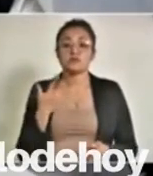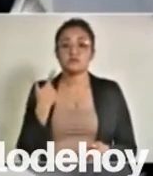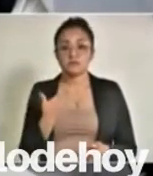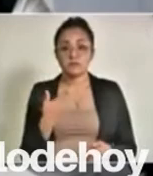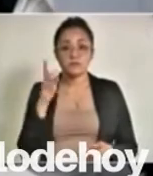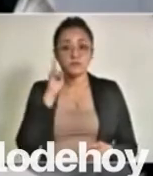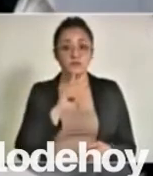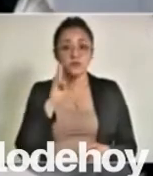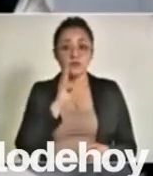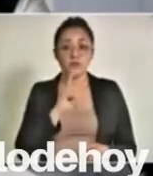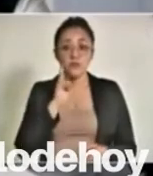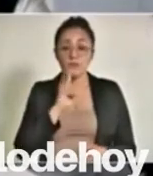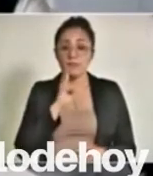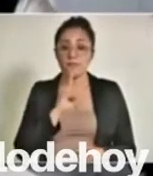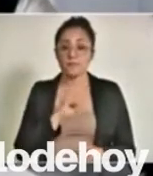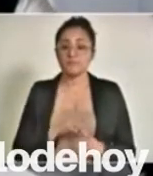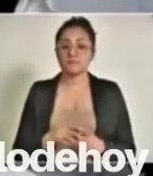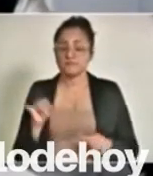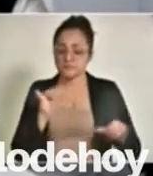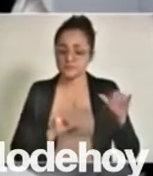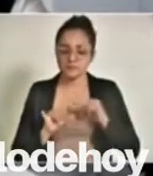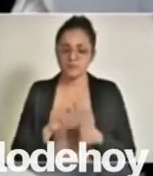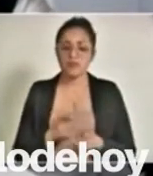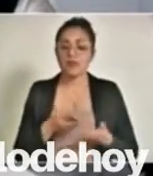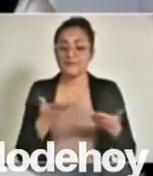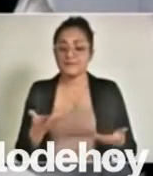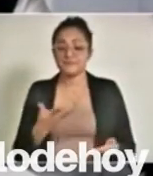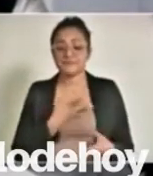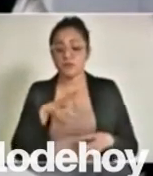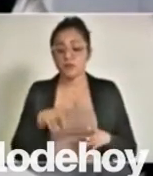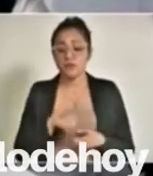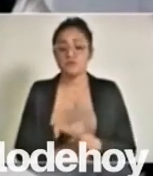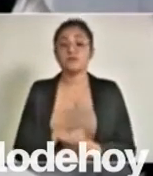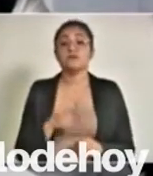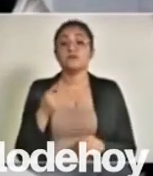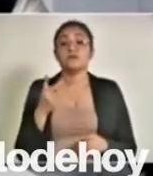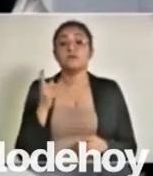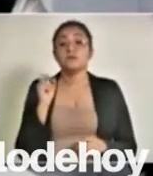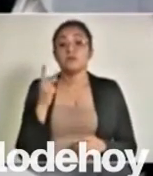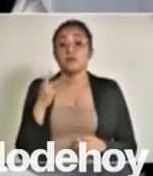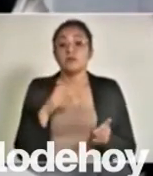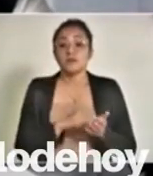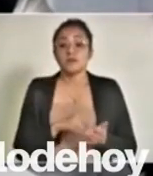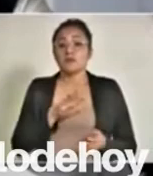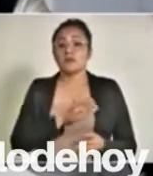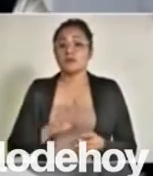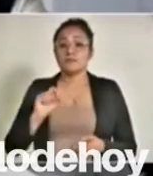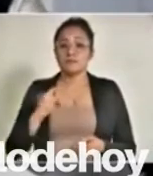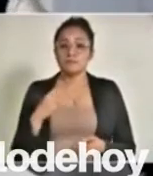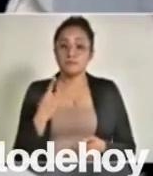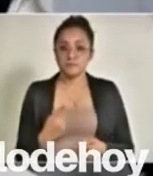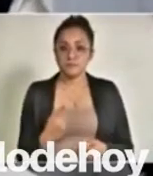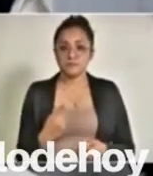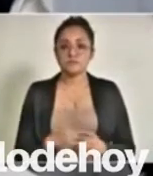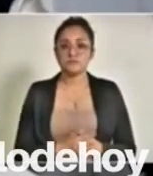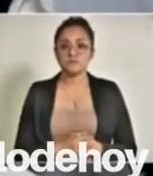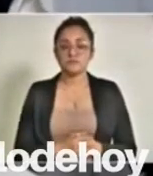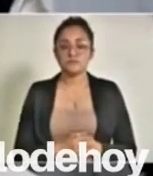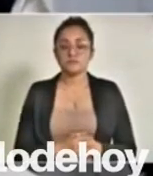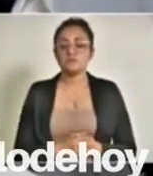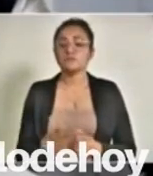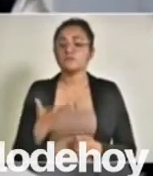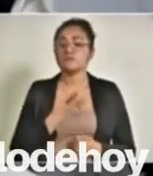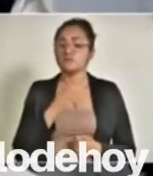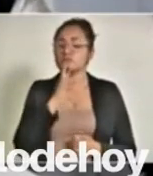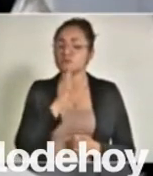35,477 muestras procesadas, teniendo un acumulado de casos positivos de 22,521. Se